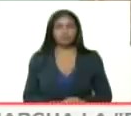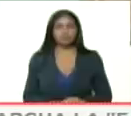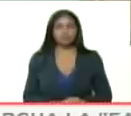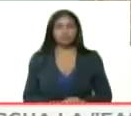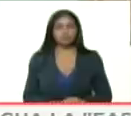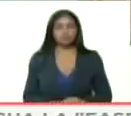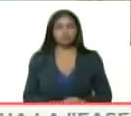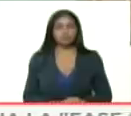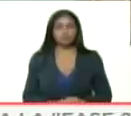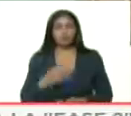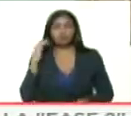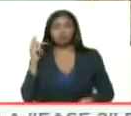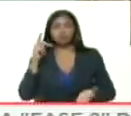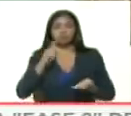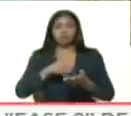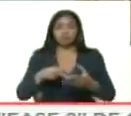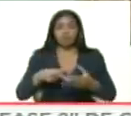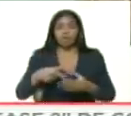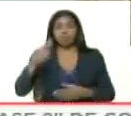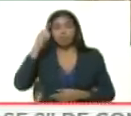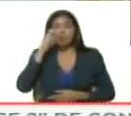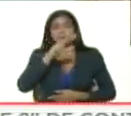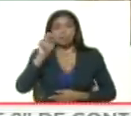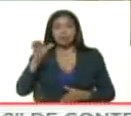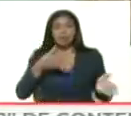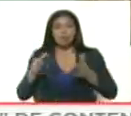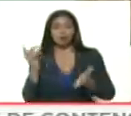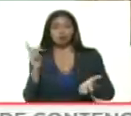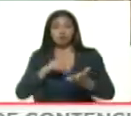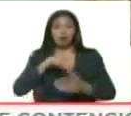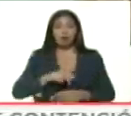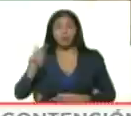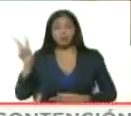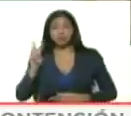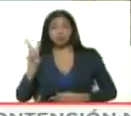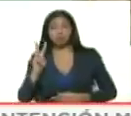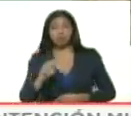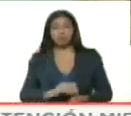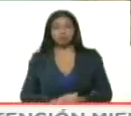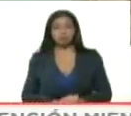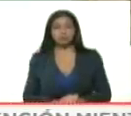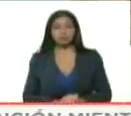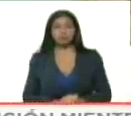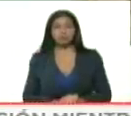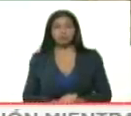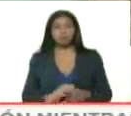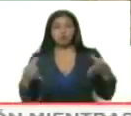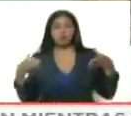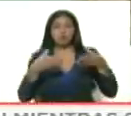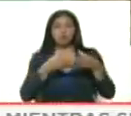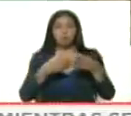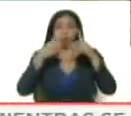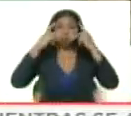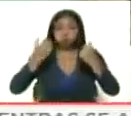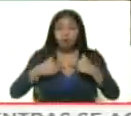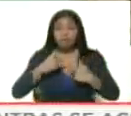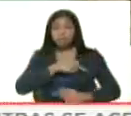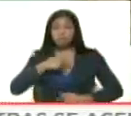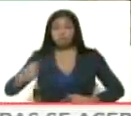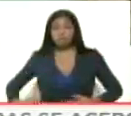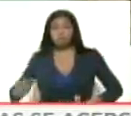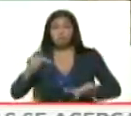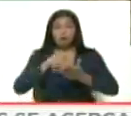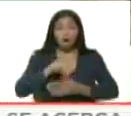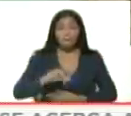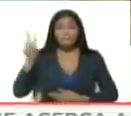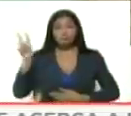Desde la llegada en el día 30 de marzo, la delegación de expertos chinos llegaron a